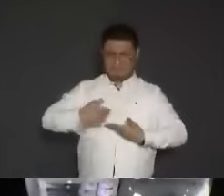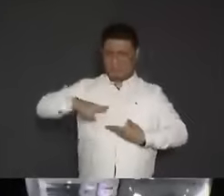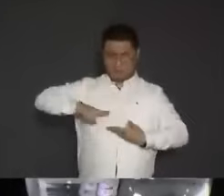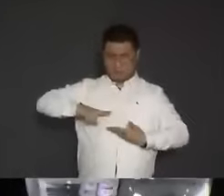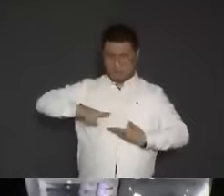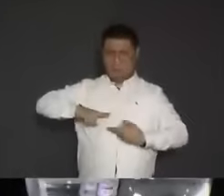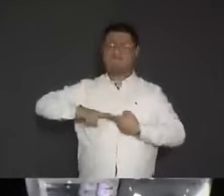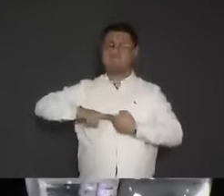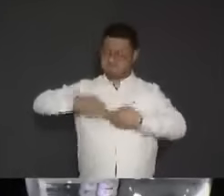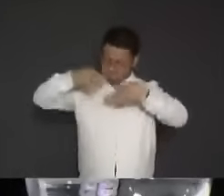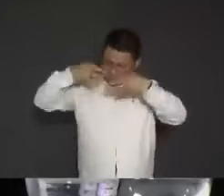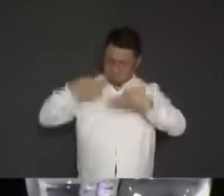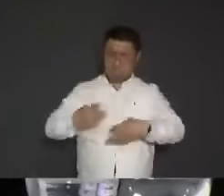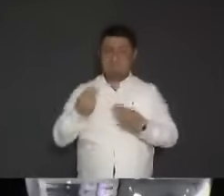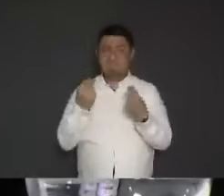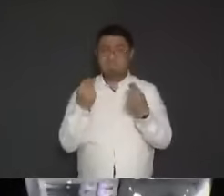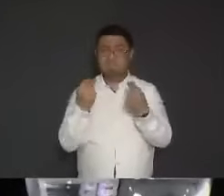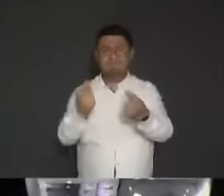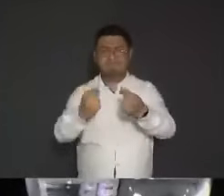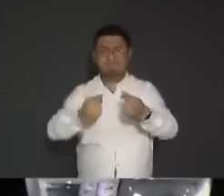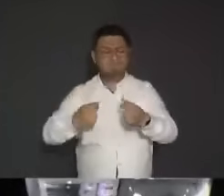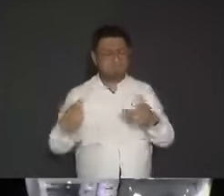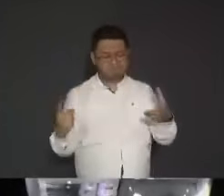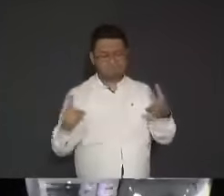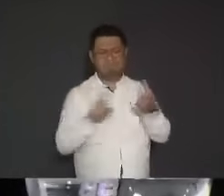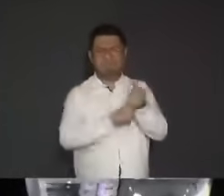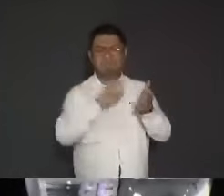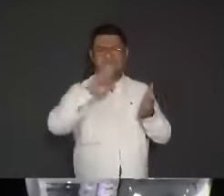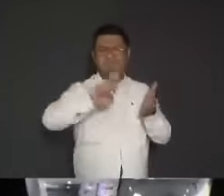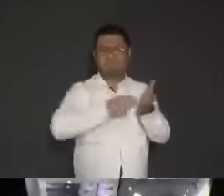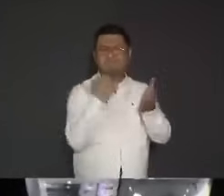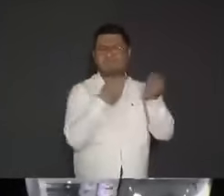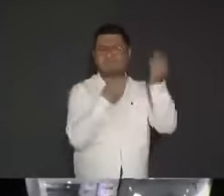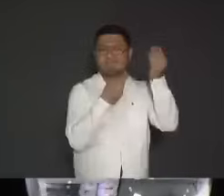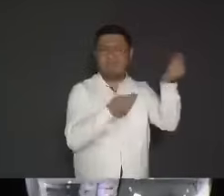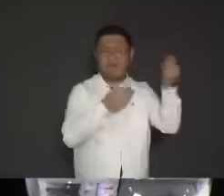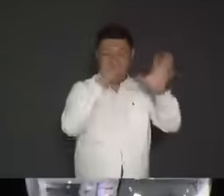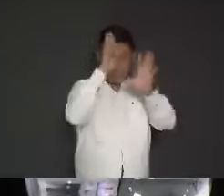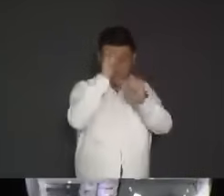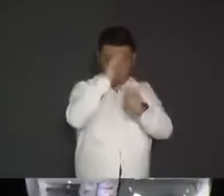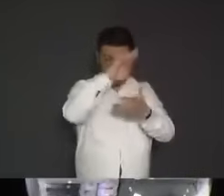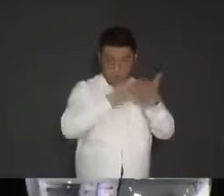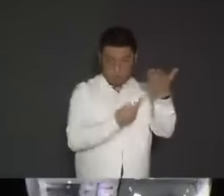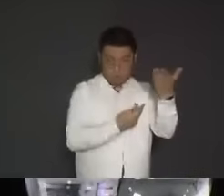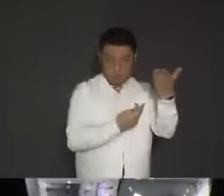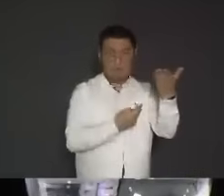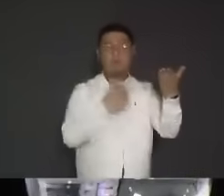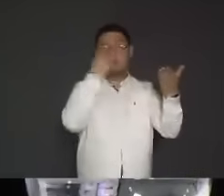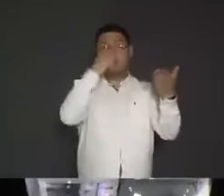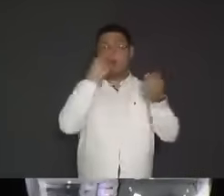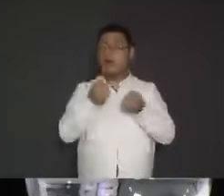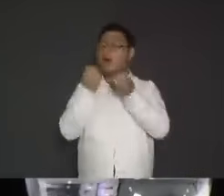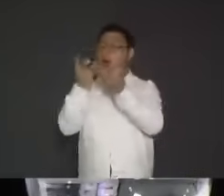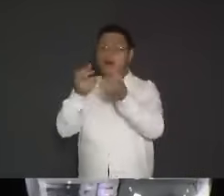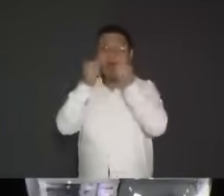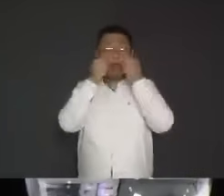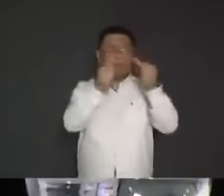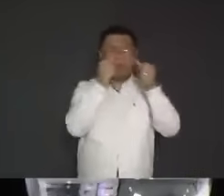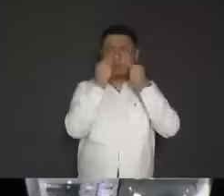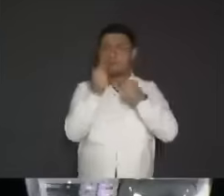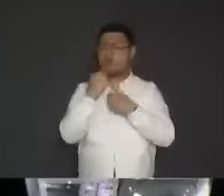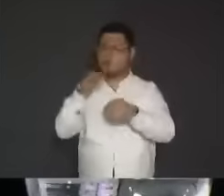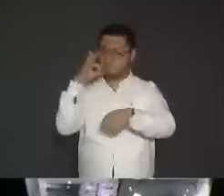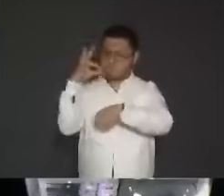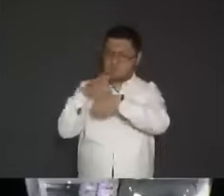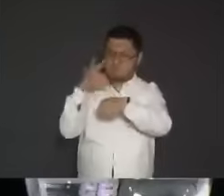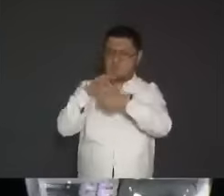de salud para fortalecer el sistema IMSS-Bienestar y darle atención médica y medicamentos gratuitos a todas las personas que